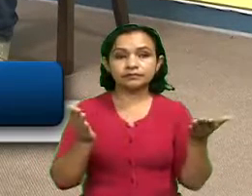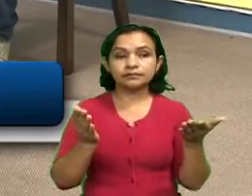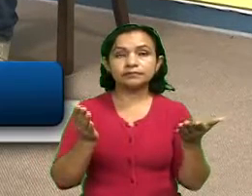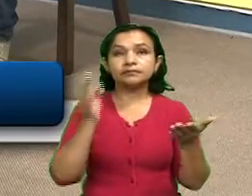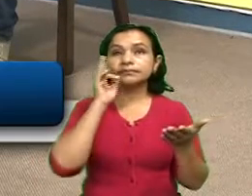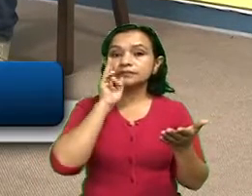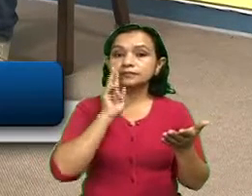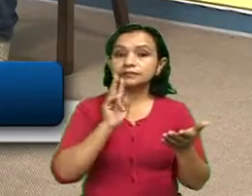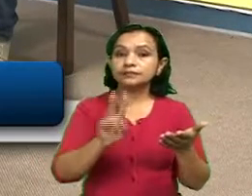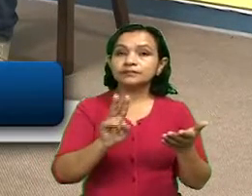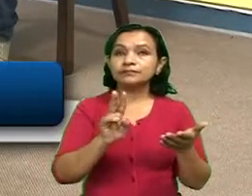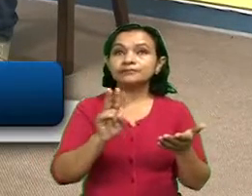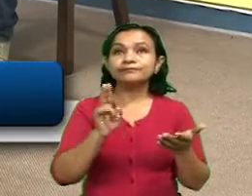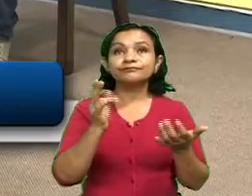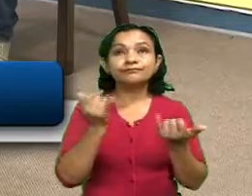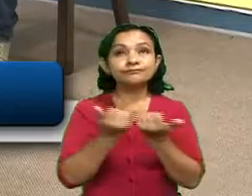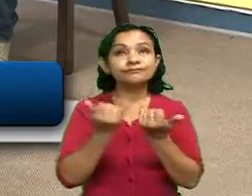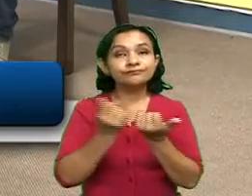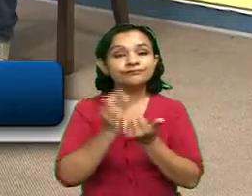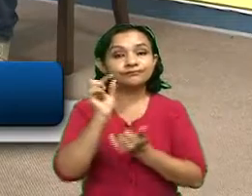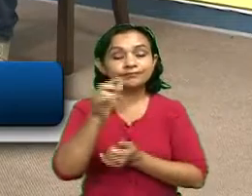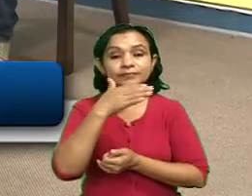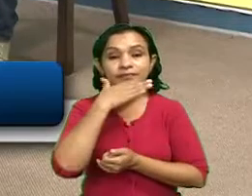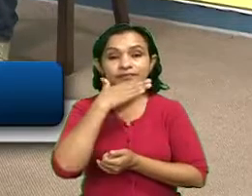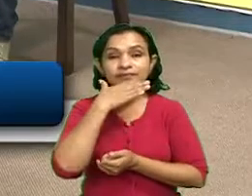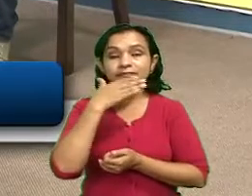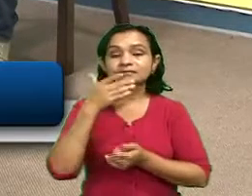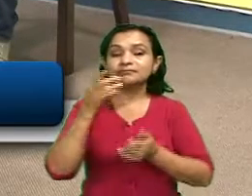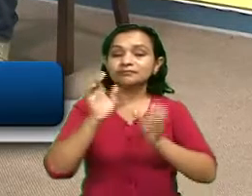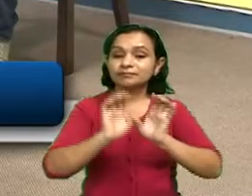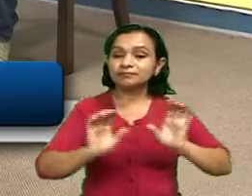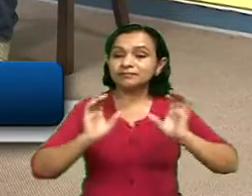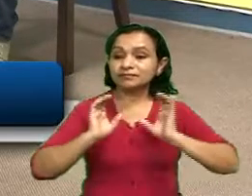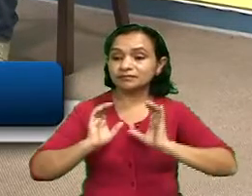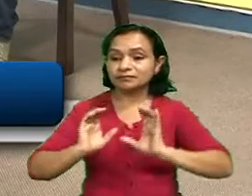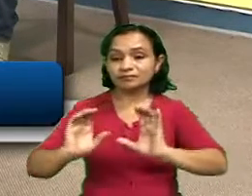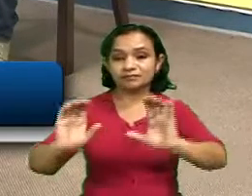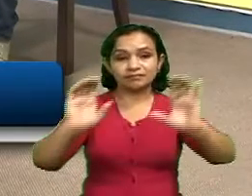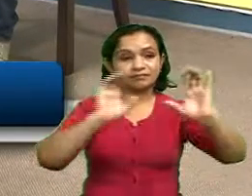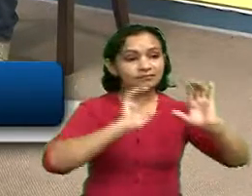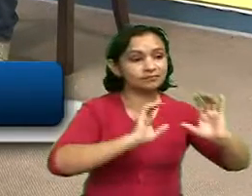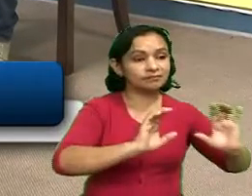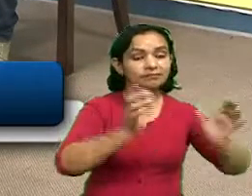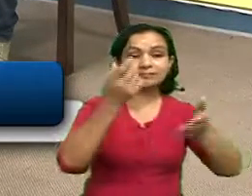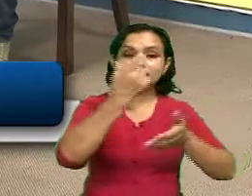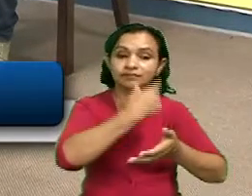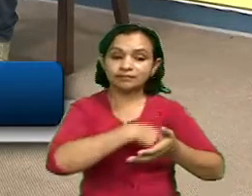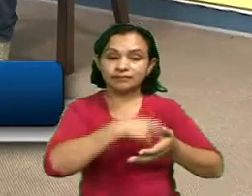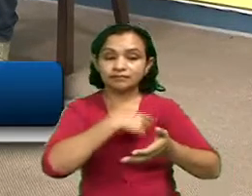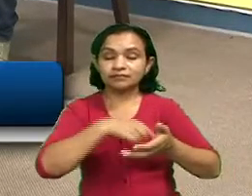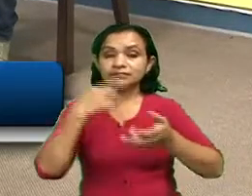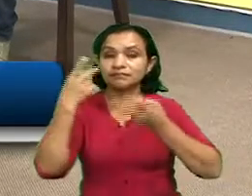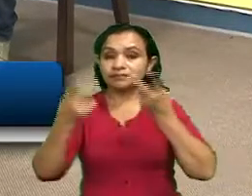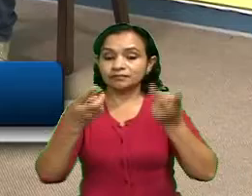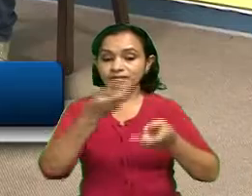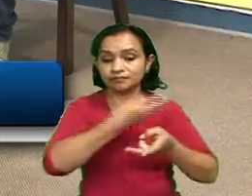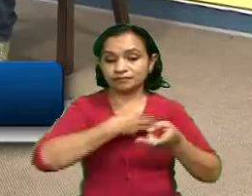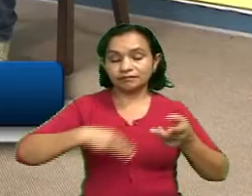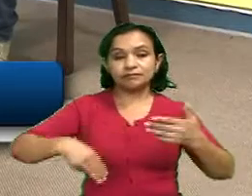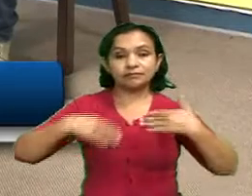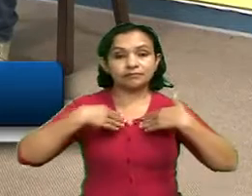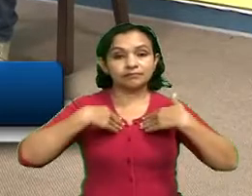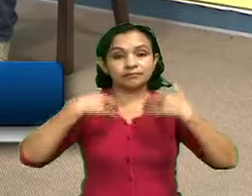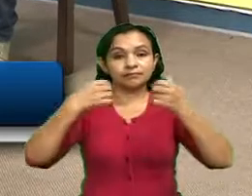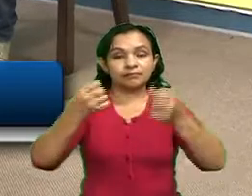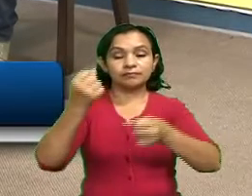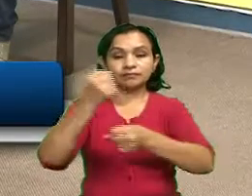Hemos visto que han sido bastante vulnerables. Porque son los niños que andan en la calle, los niños que van a la escuela. Nosotros como Ministerio de Salud